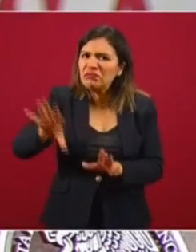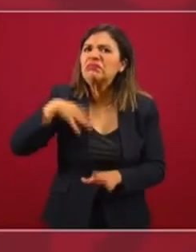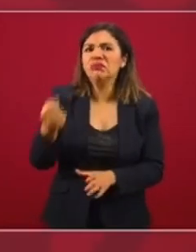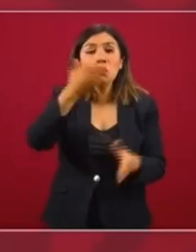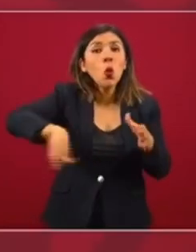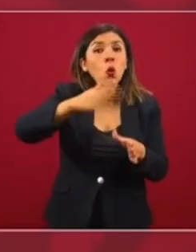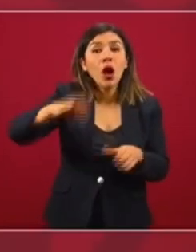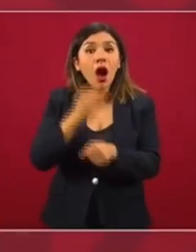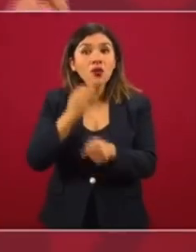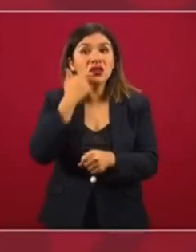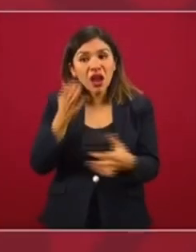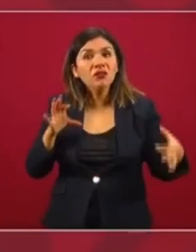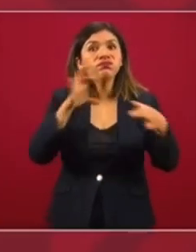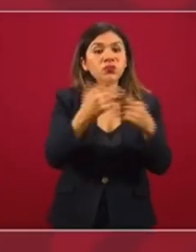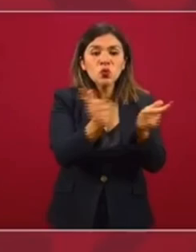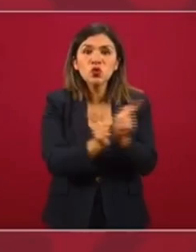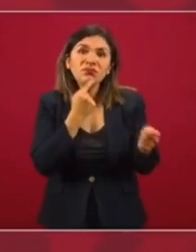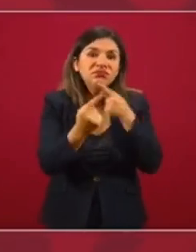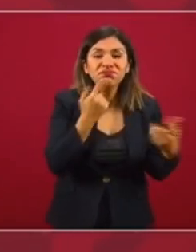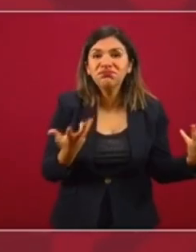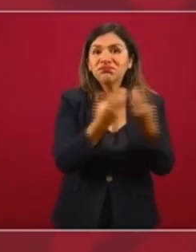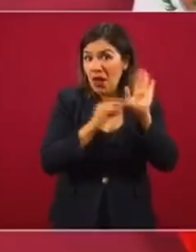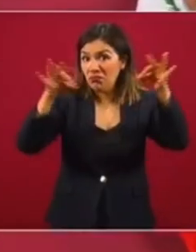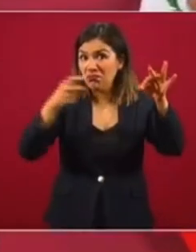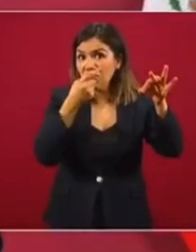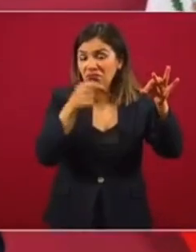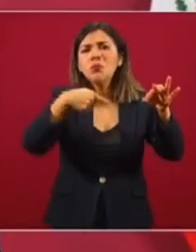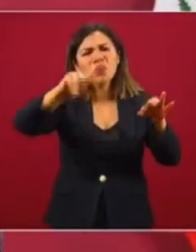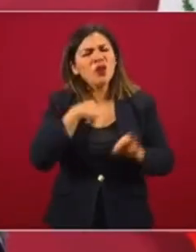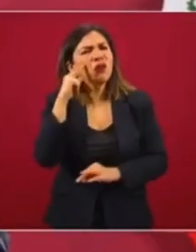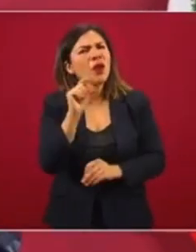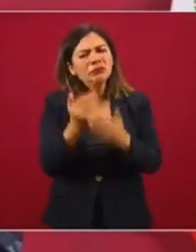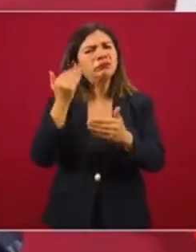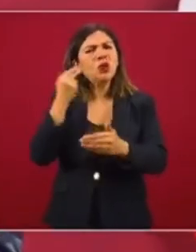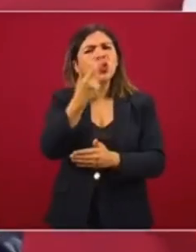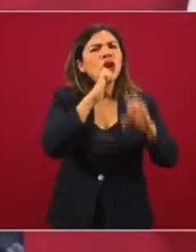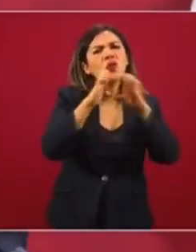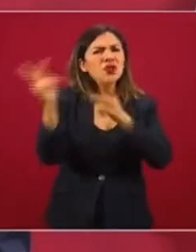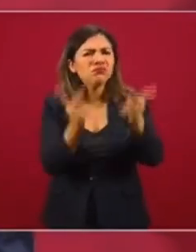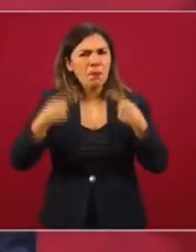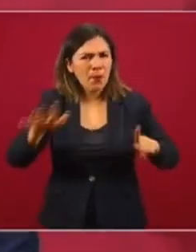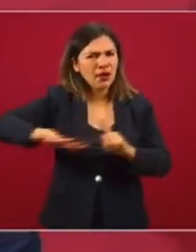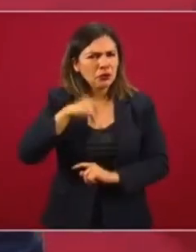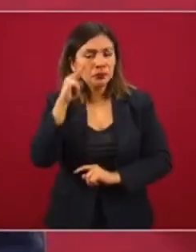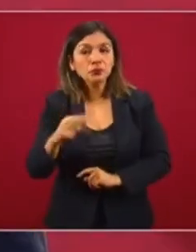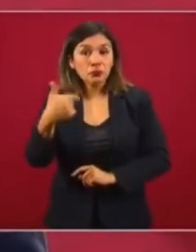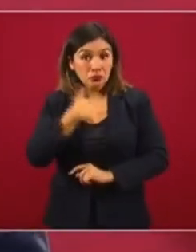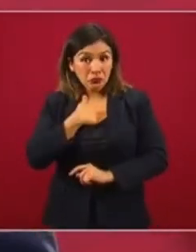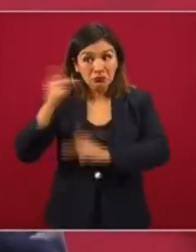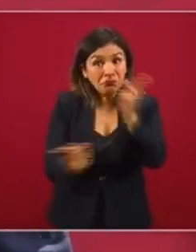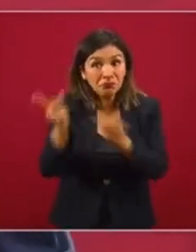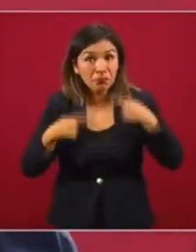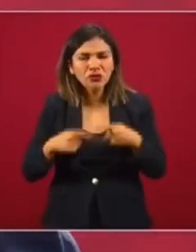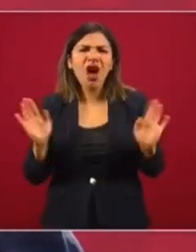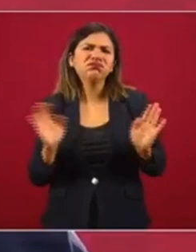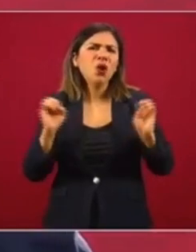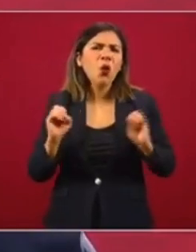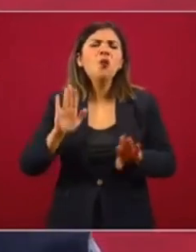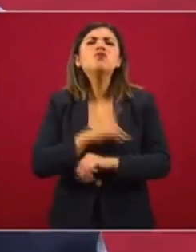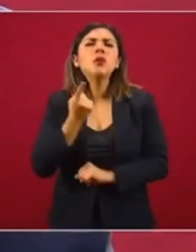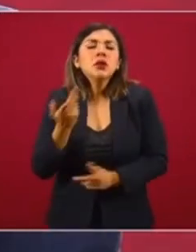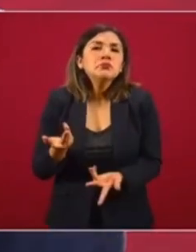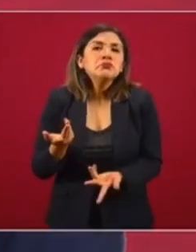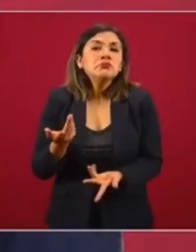buscando aliarse, unirse todos. He visto últimamente dos encuestas. Nosotros no hacemos encuestas,